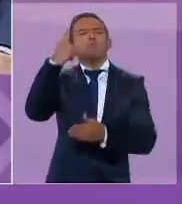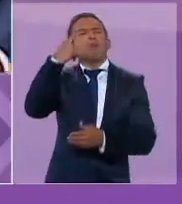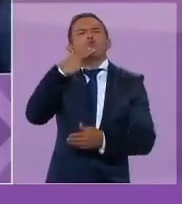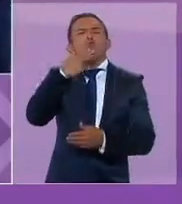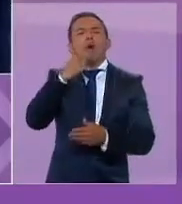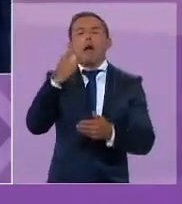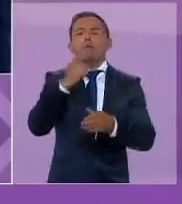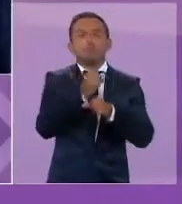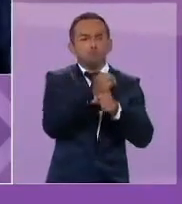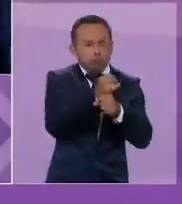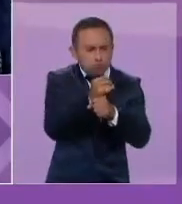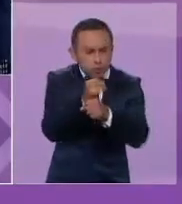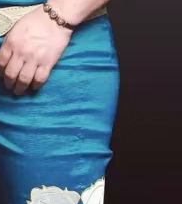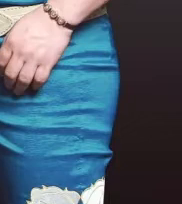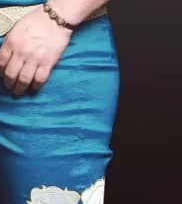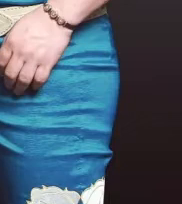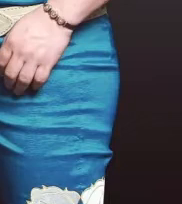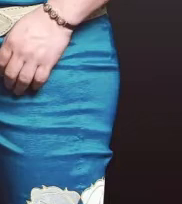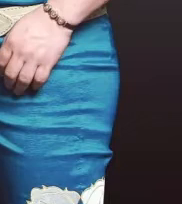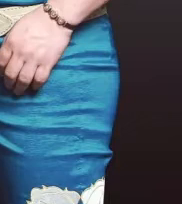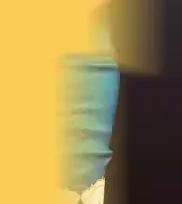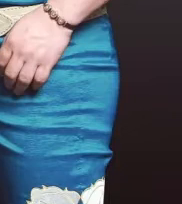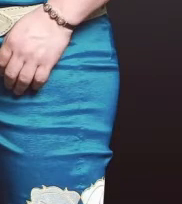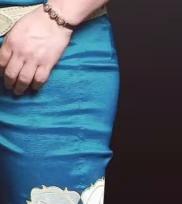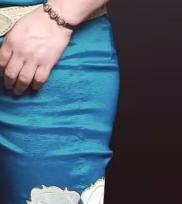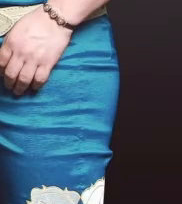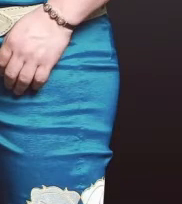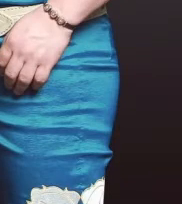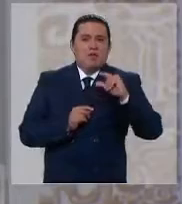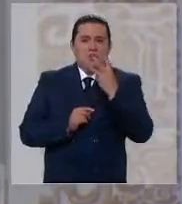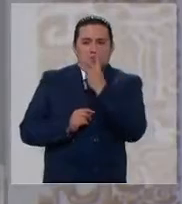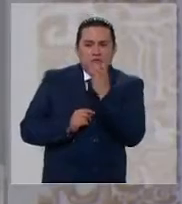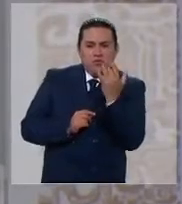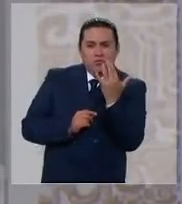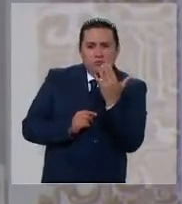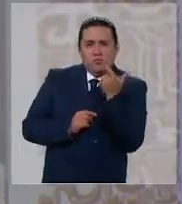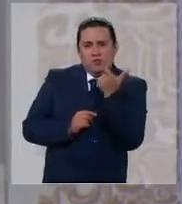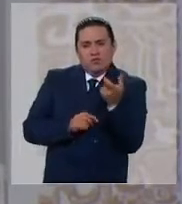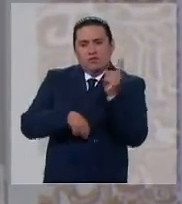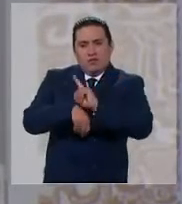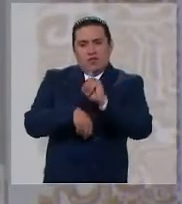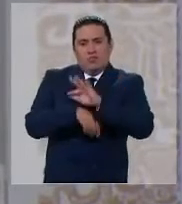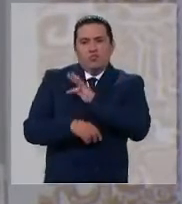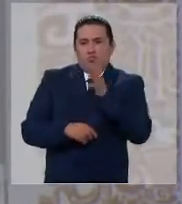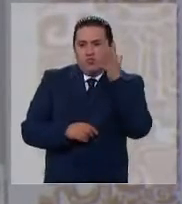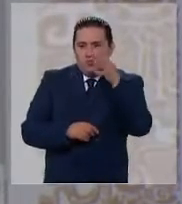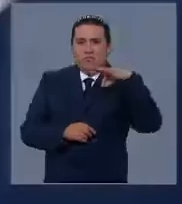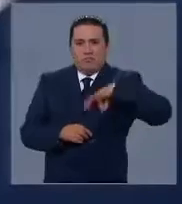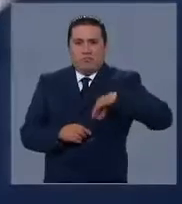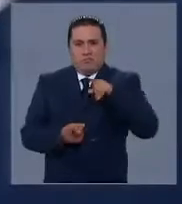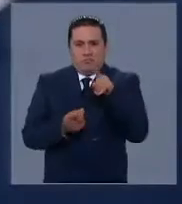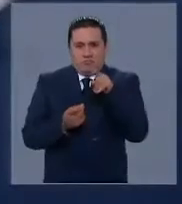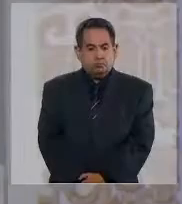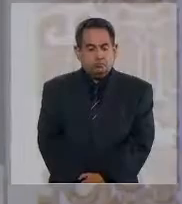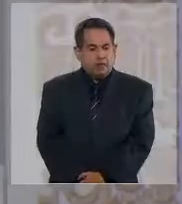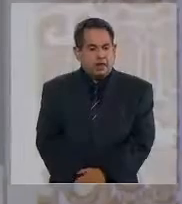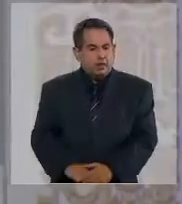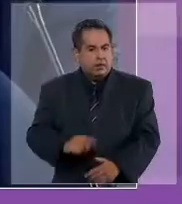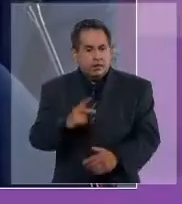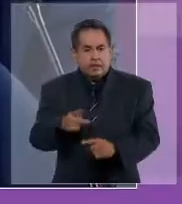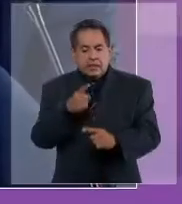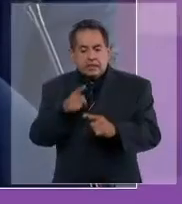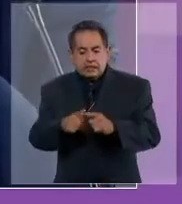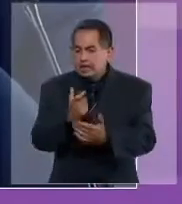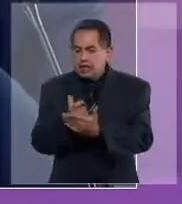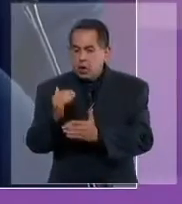tengo un programa que se llama FBI, que quiere decir Facebook Bronco Investigation. Perdón, ¿usted sí propone eliminar el salario mínimo?